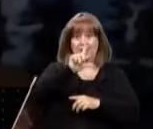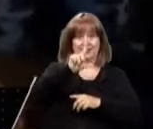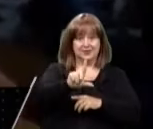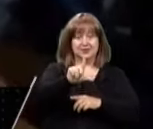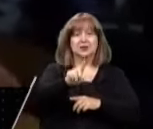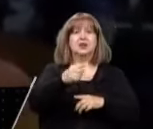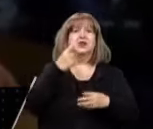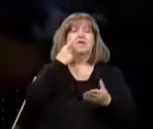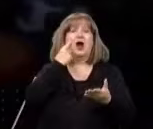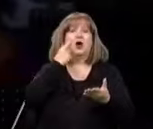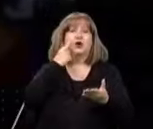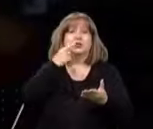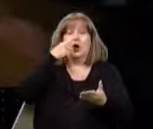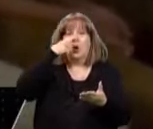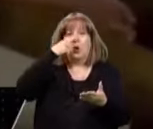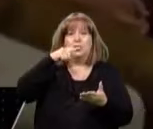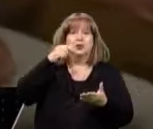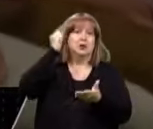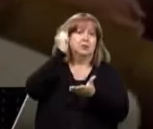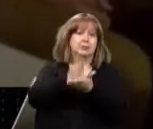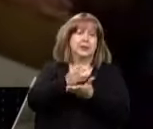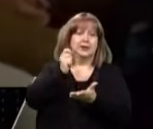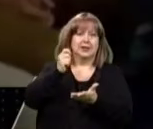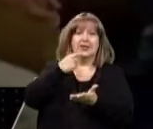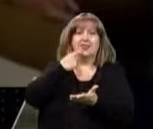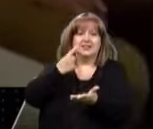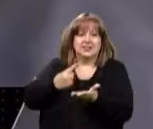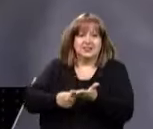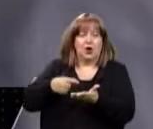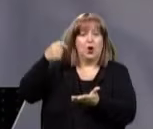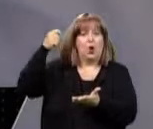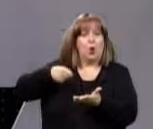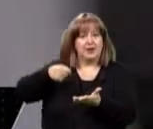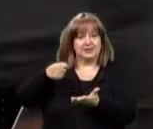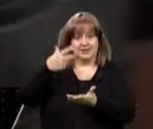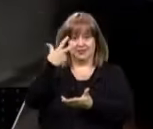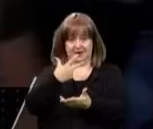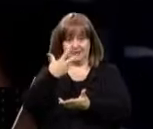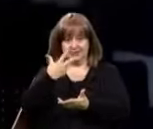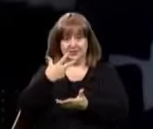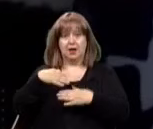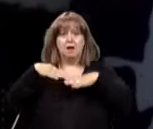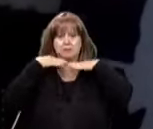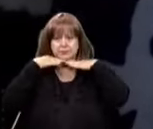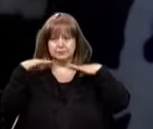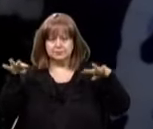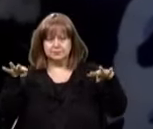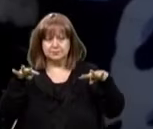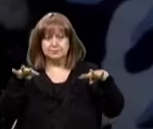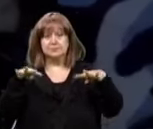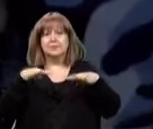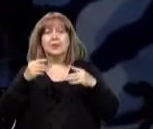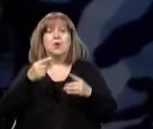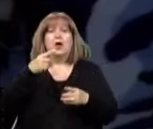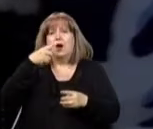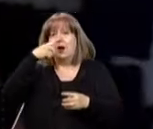se va a conocer el veredicto del tribunal, es decir, de los tres jueces que han intervenido en este caso, para saber cuál va a